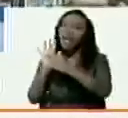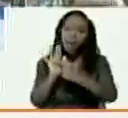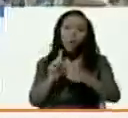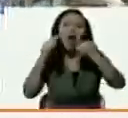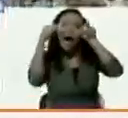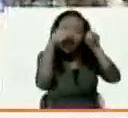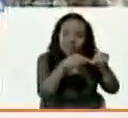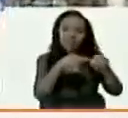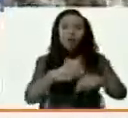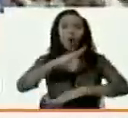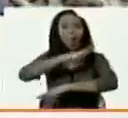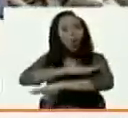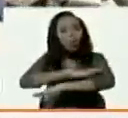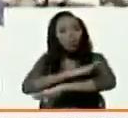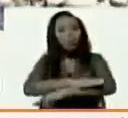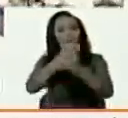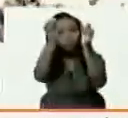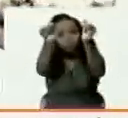nuestro comportamiento.